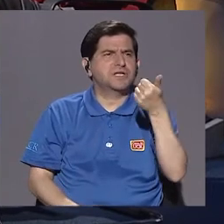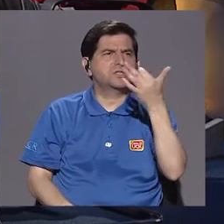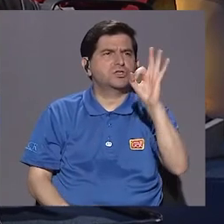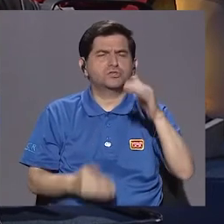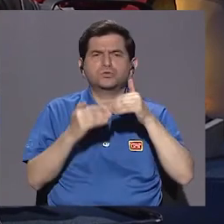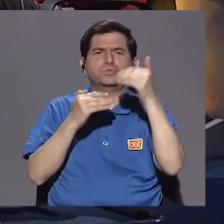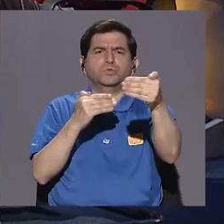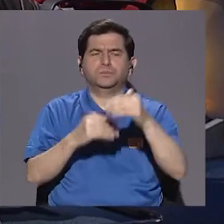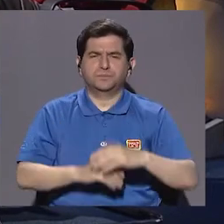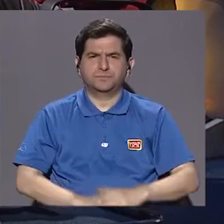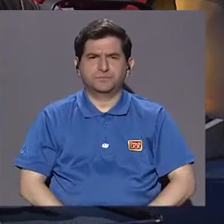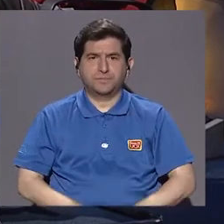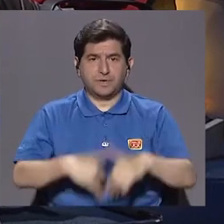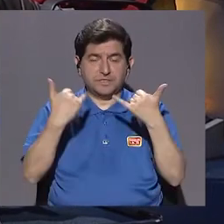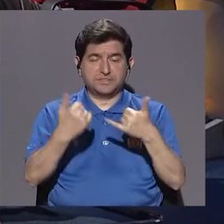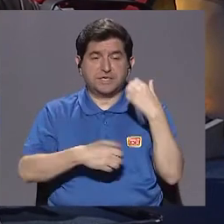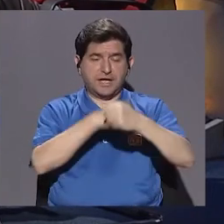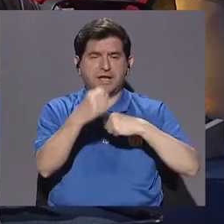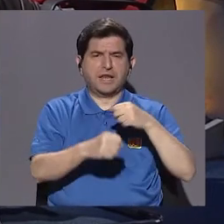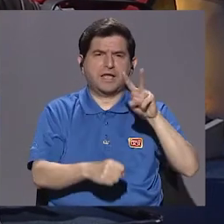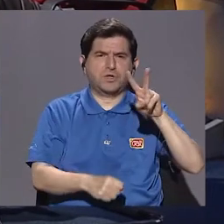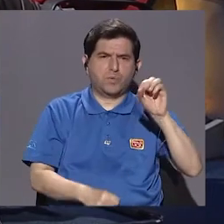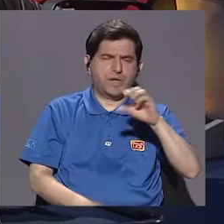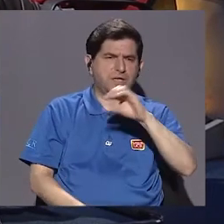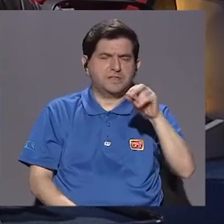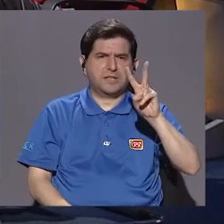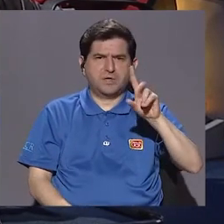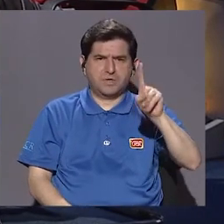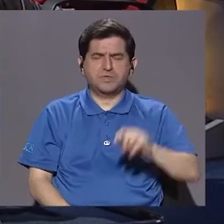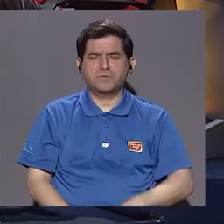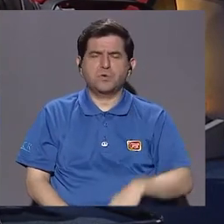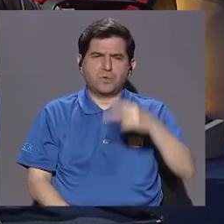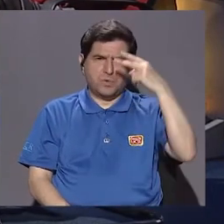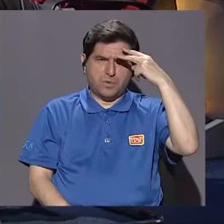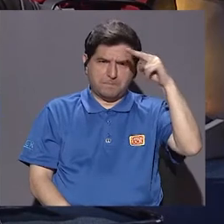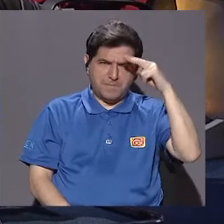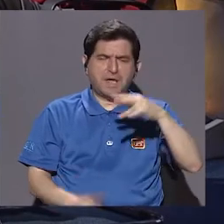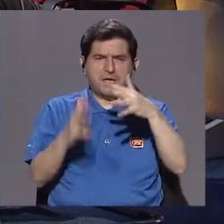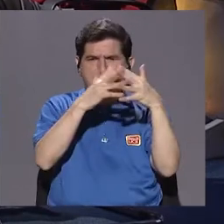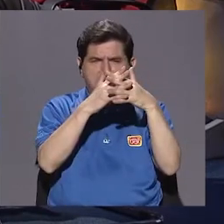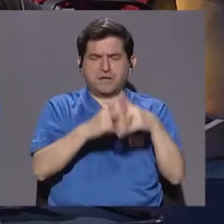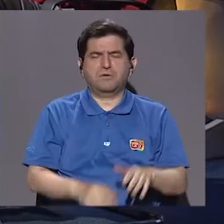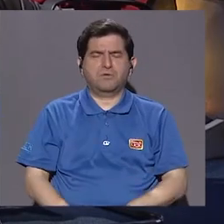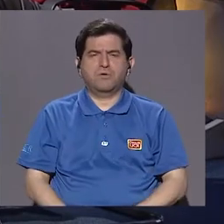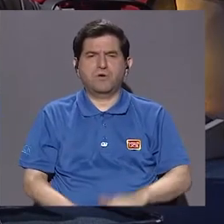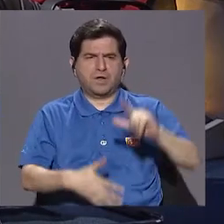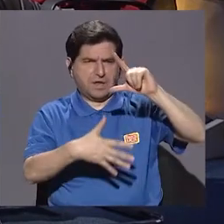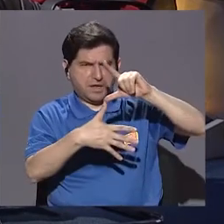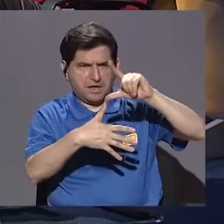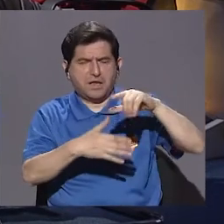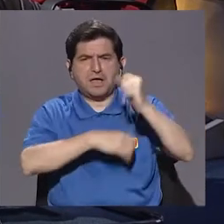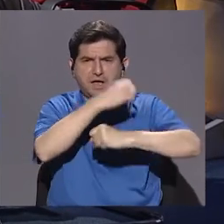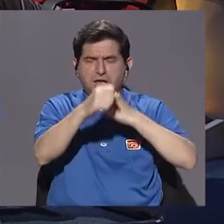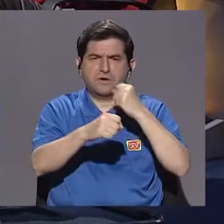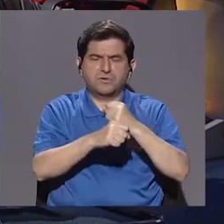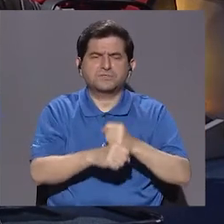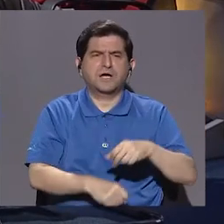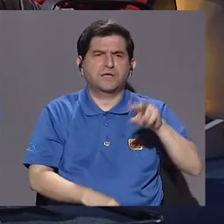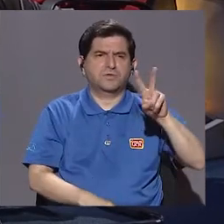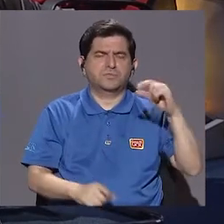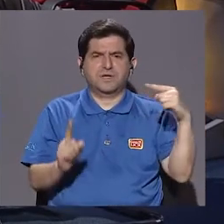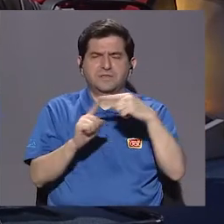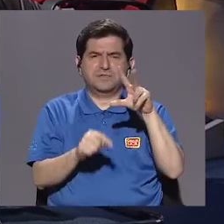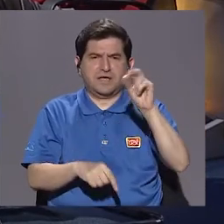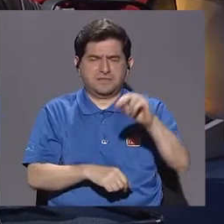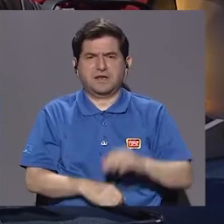adelante ya en el 20 o el 21 méxico y eeuu en el 19 y ayman en américa latina en la década del 20 al 30